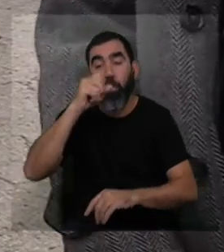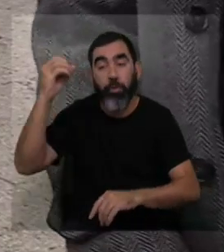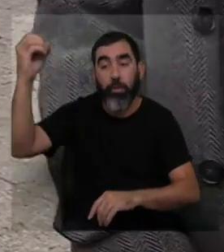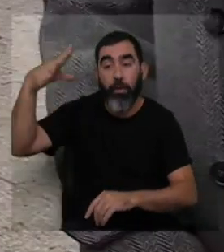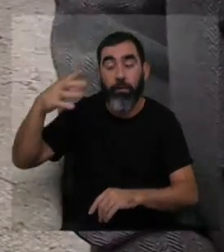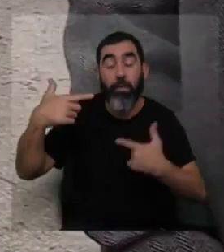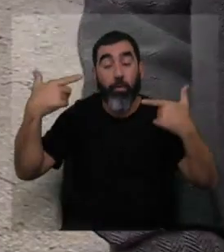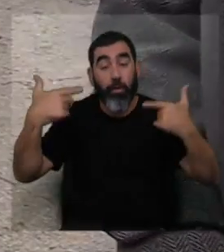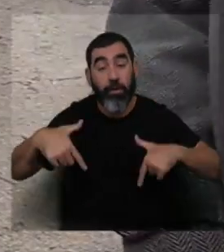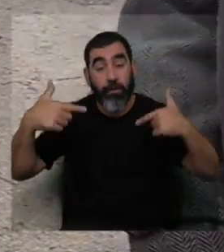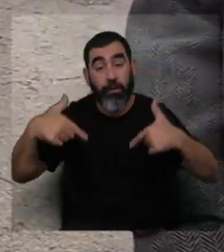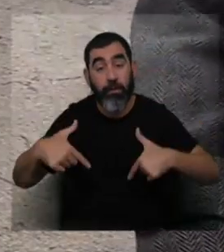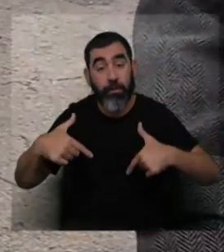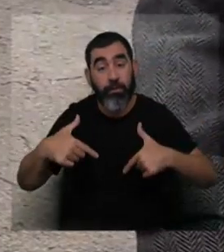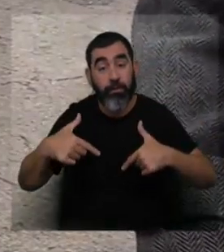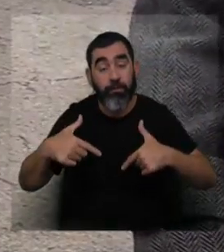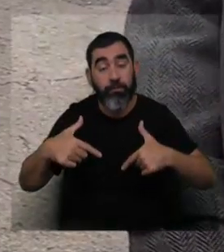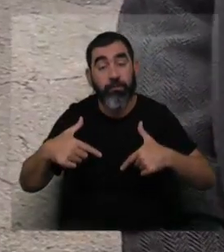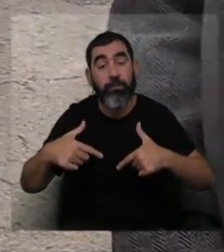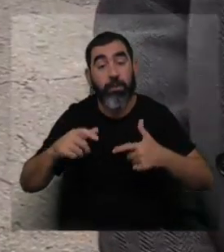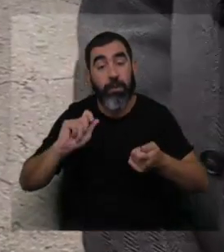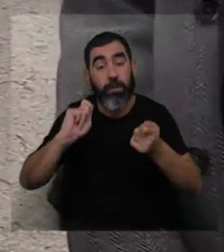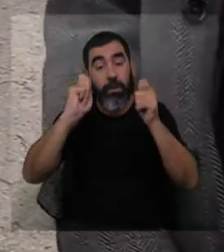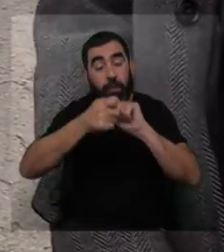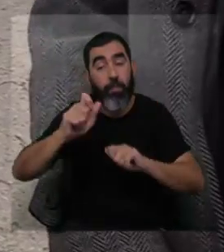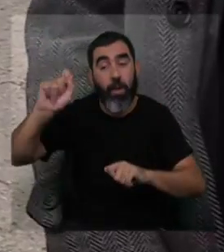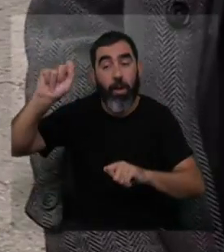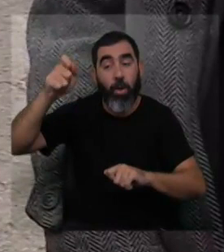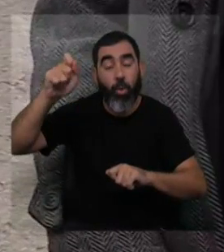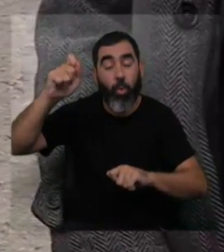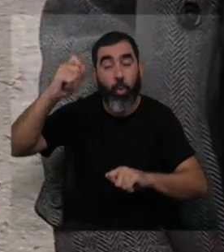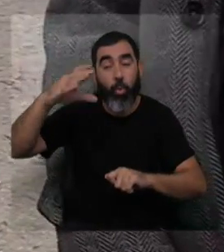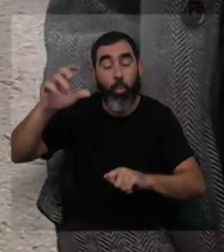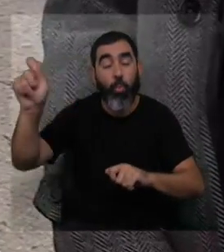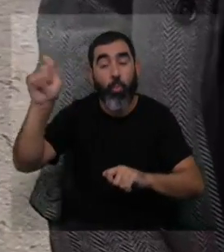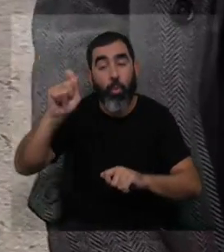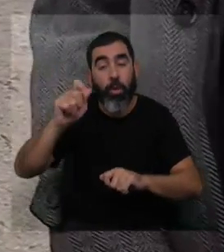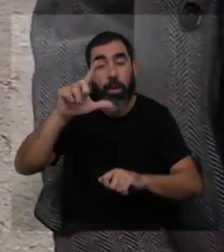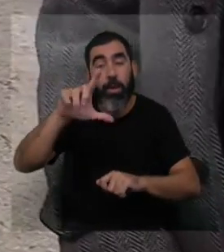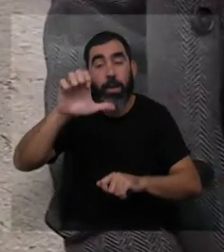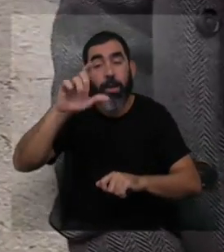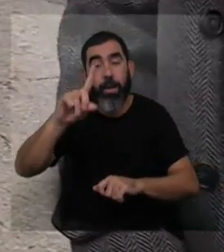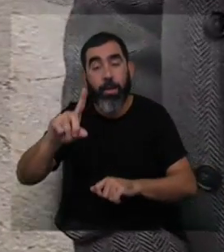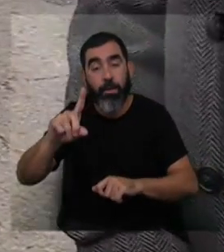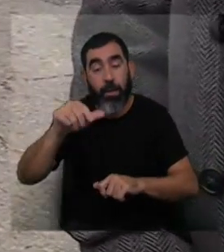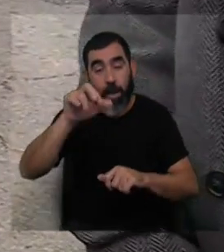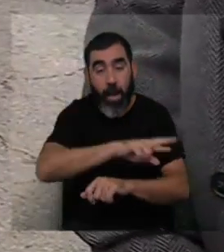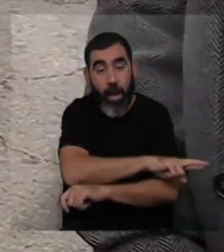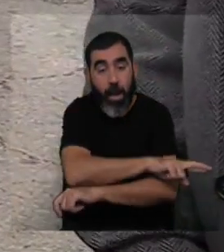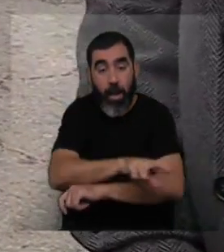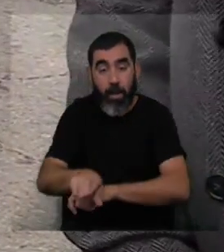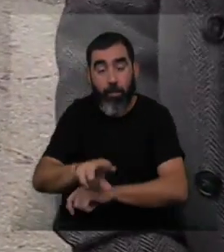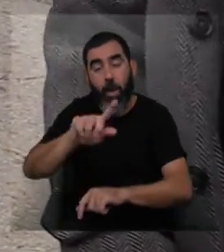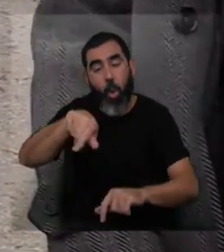la Intendencia está intercambiando el alumbrado público por tecnología LED, no solo aquí en la Rambla, sino también